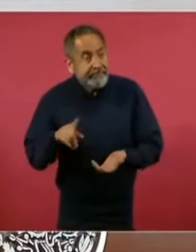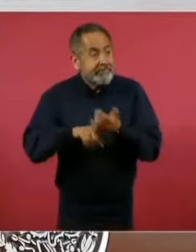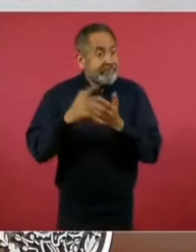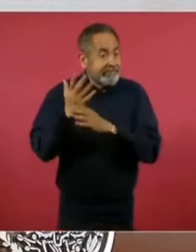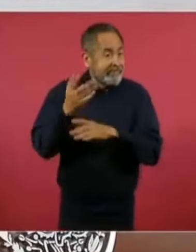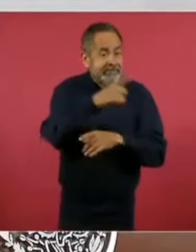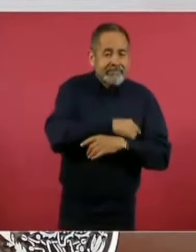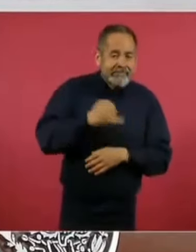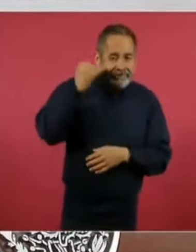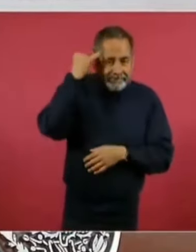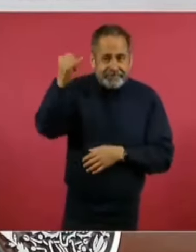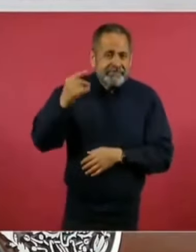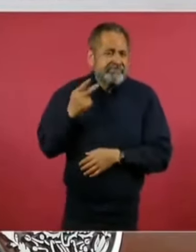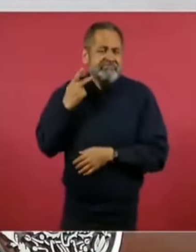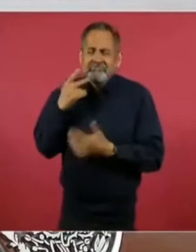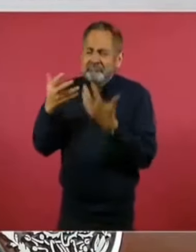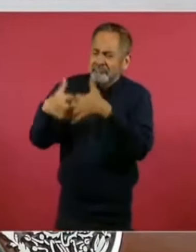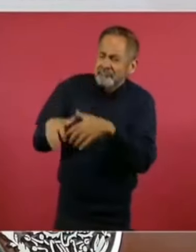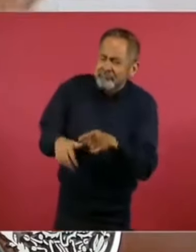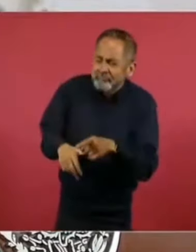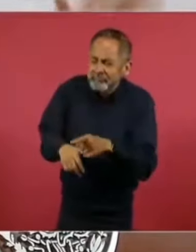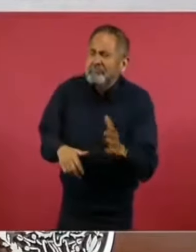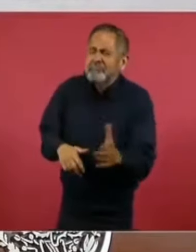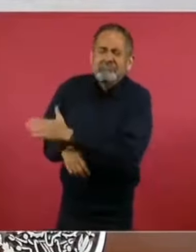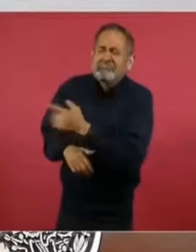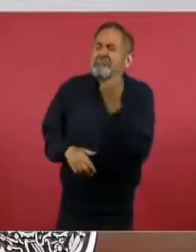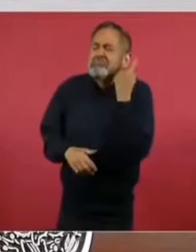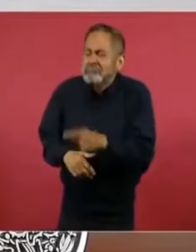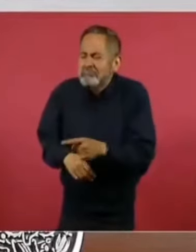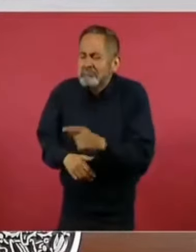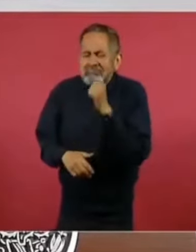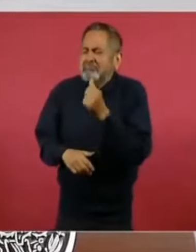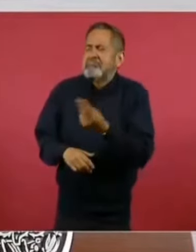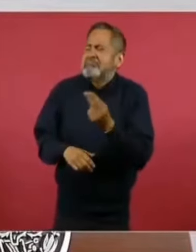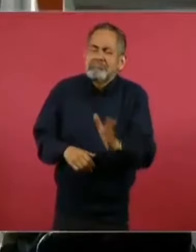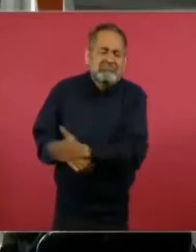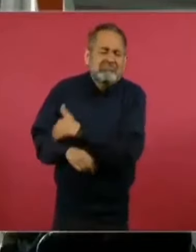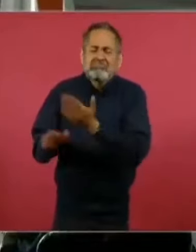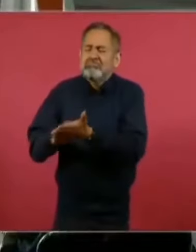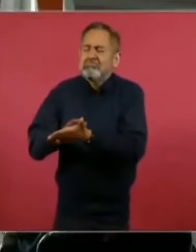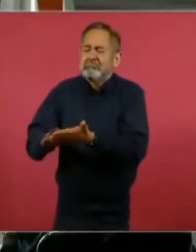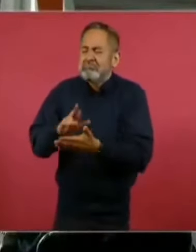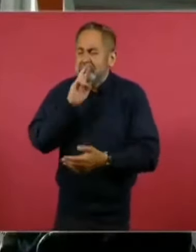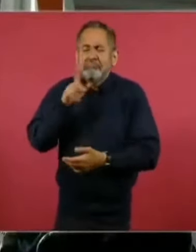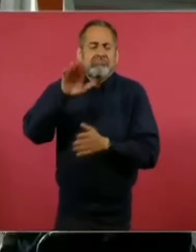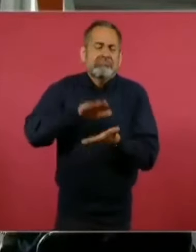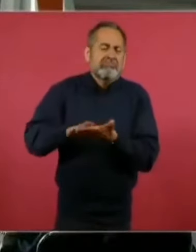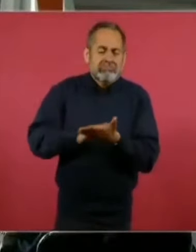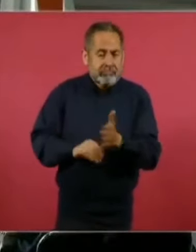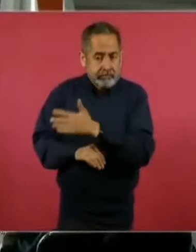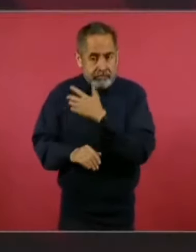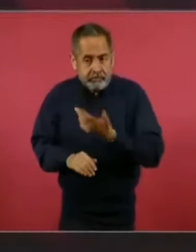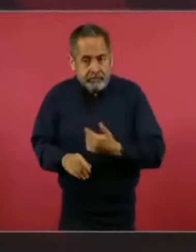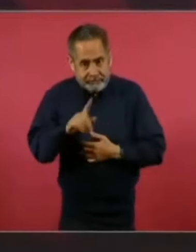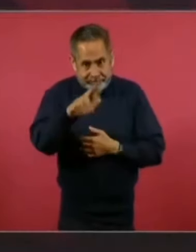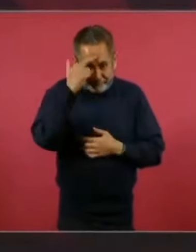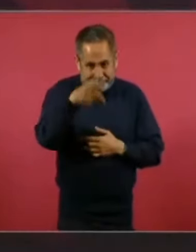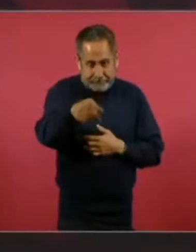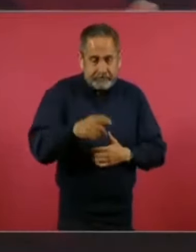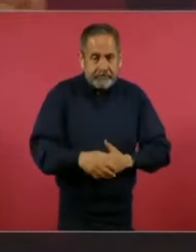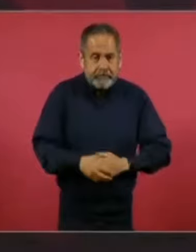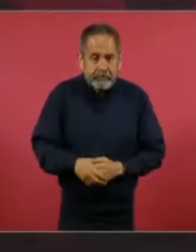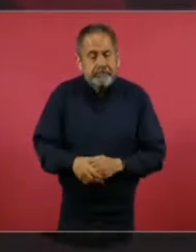mejor política industrial era la que no existía. Sí. ¿Sí te acuerdas de eso, no?